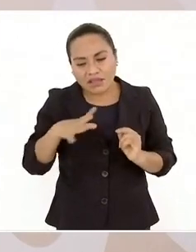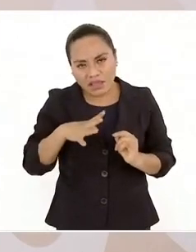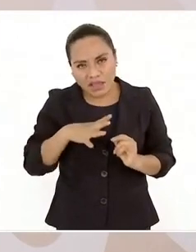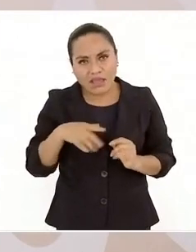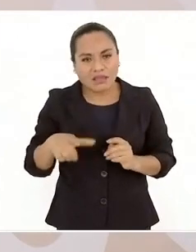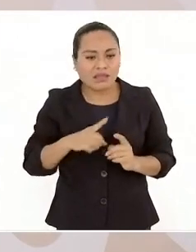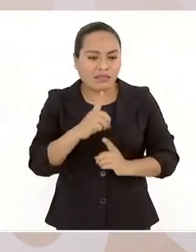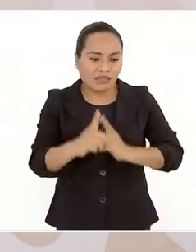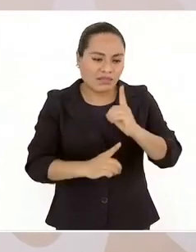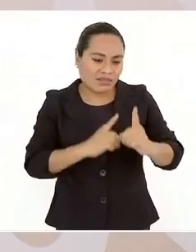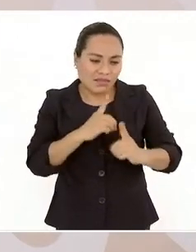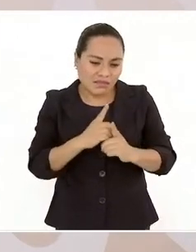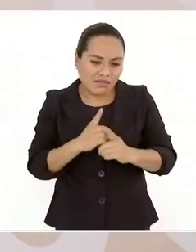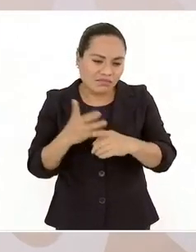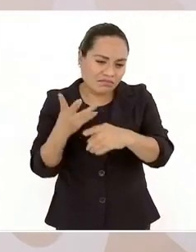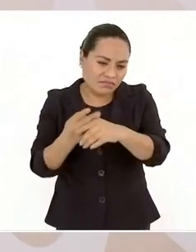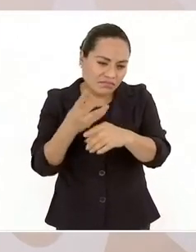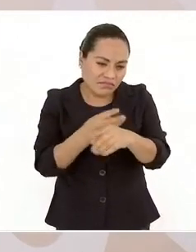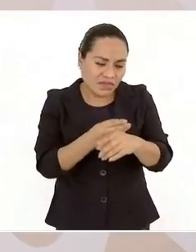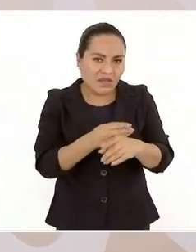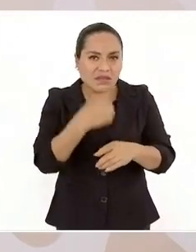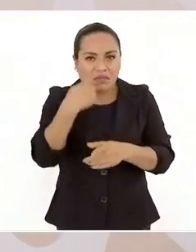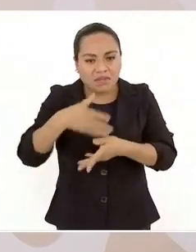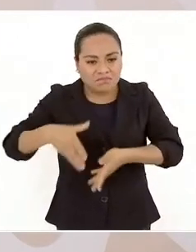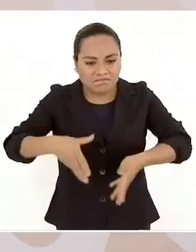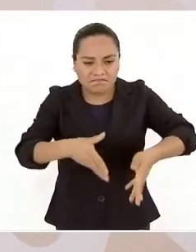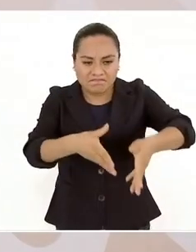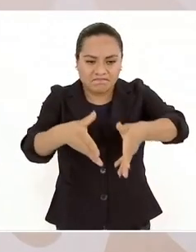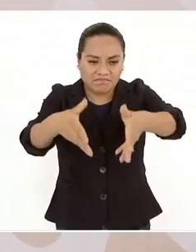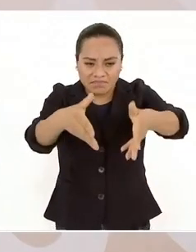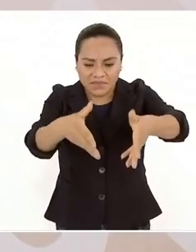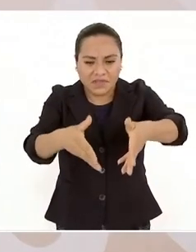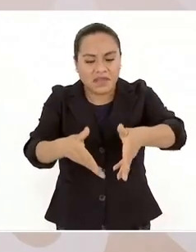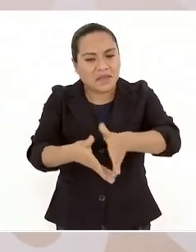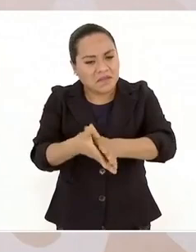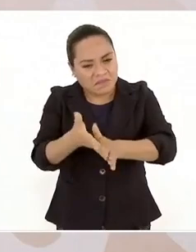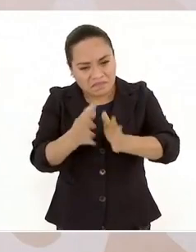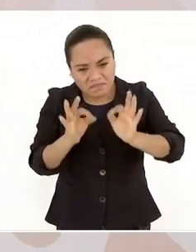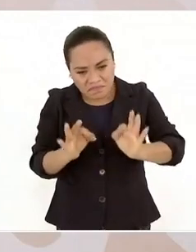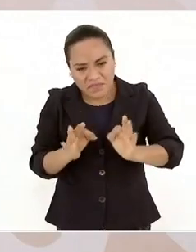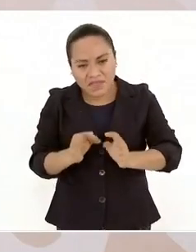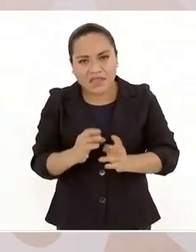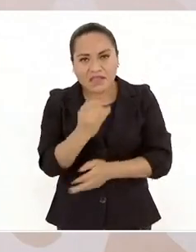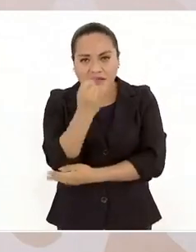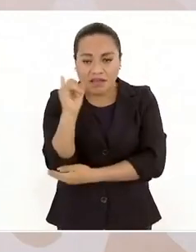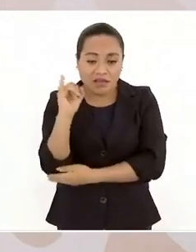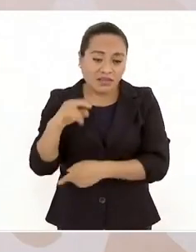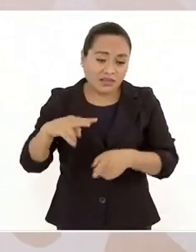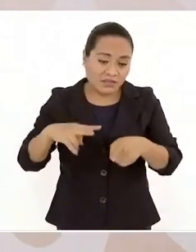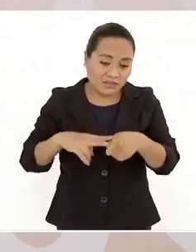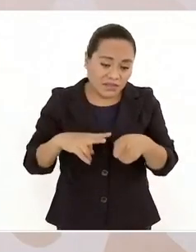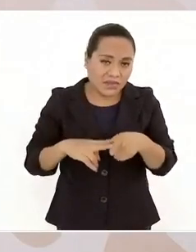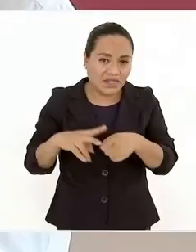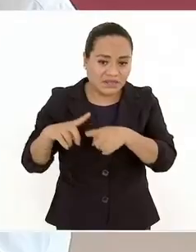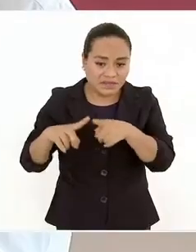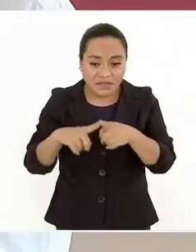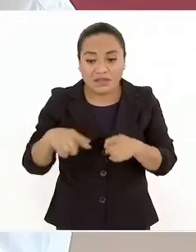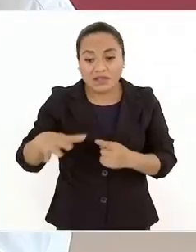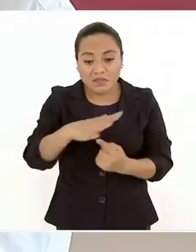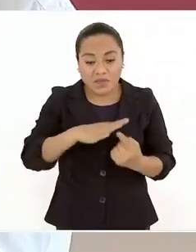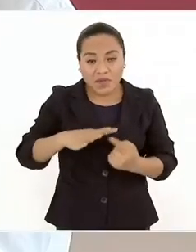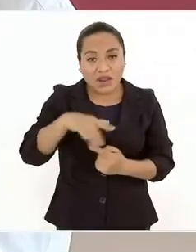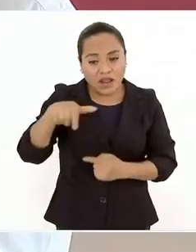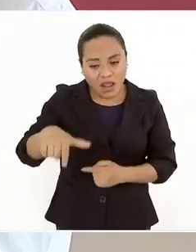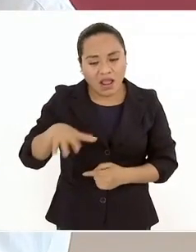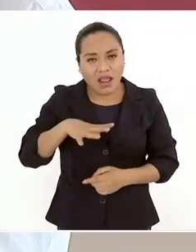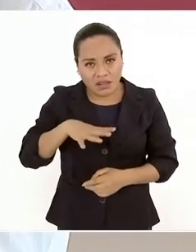mejorar algunos andadores, para mejorar el espacio público, jardines, parques, etcétera, de las comunidades.